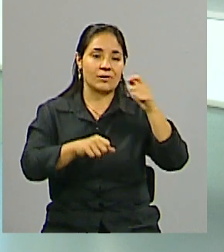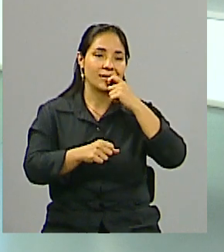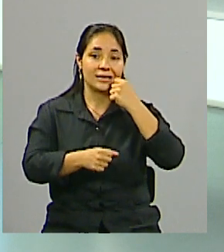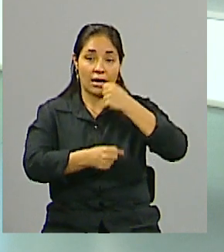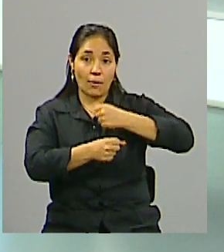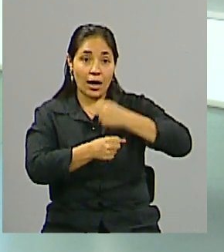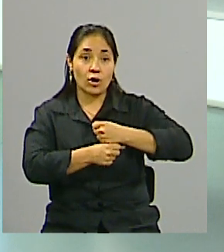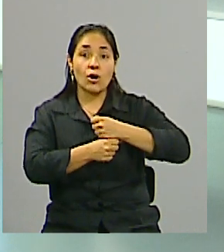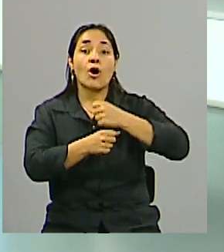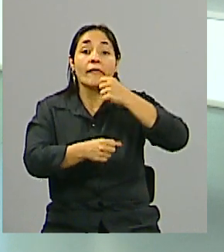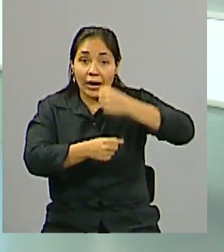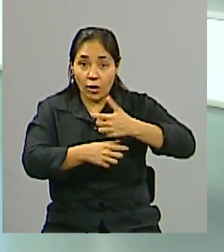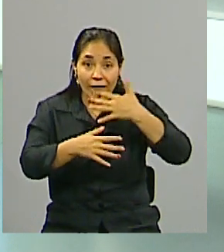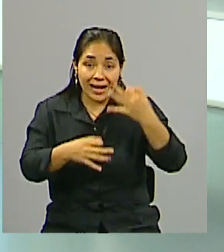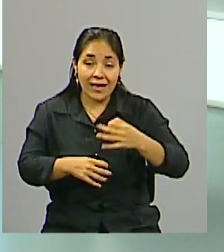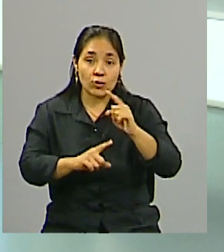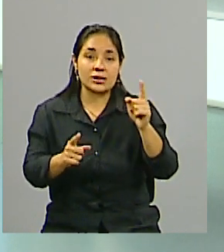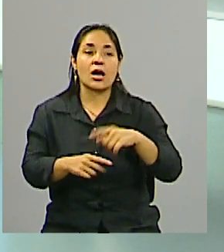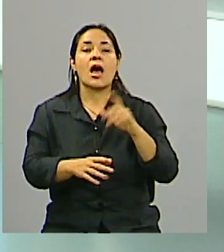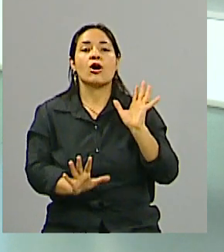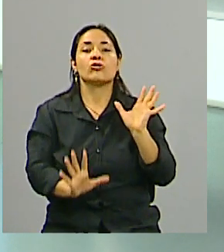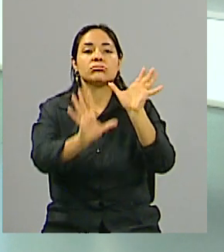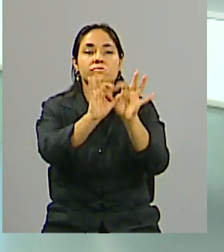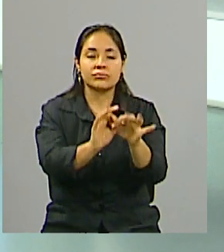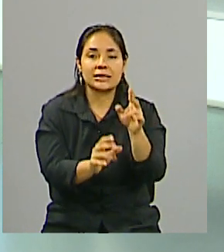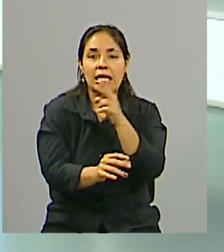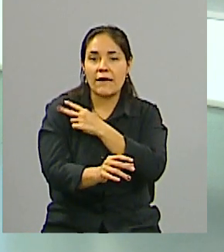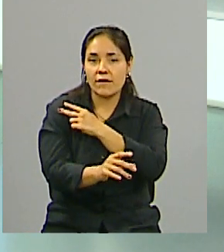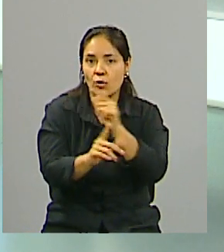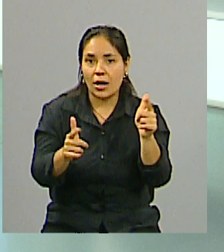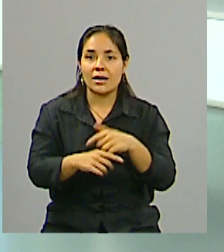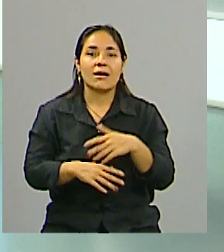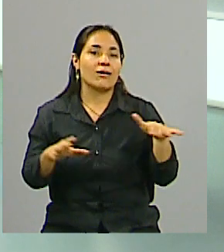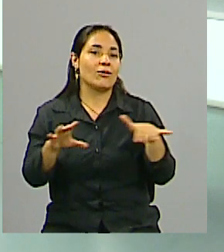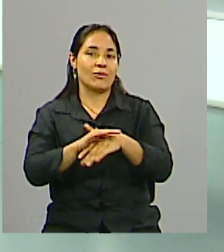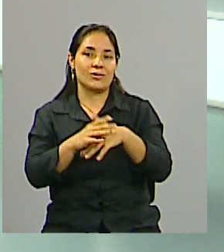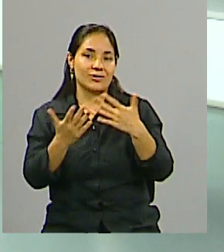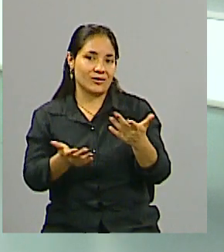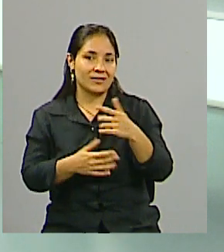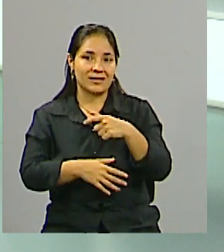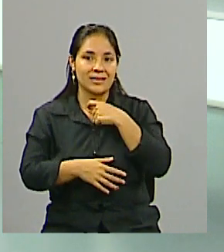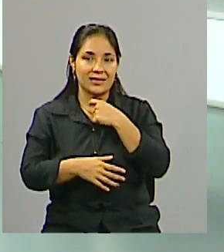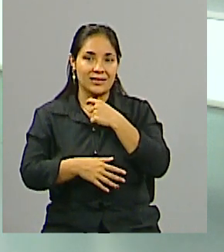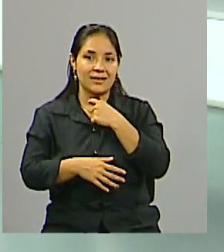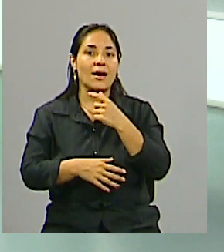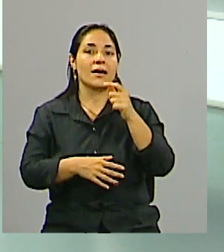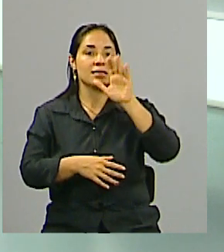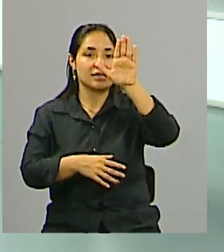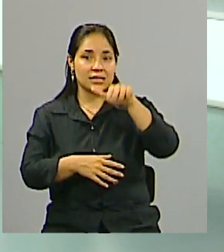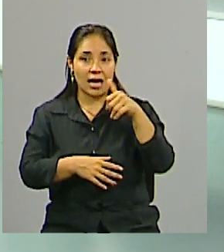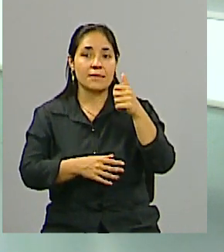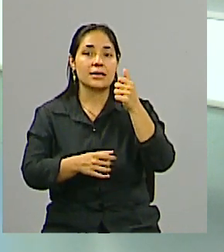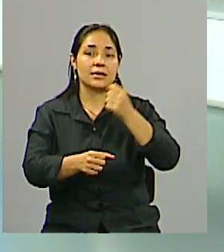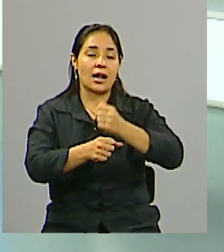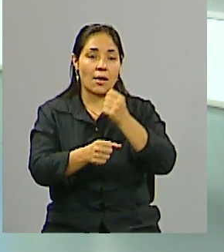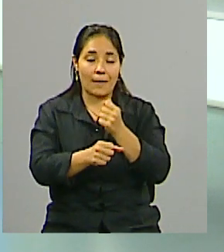que no es un trabajo porque no tiene una relación laboral, o sea, lo que se trata es evitar eso, ¿no? Cuando son estos sistemas de emplear una fuerza